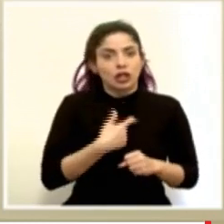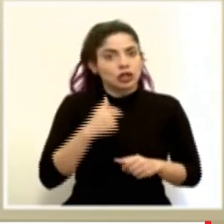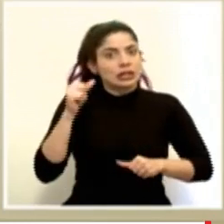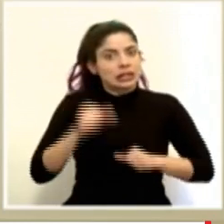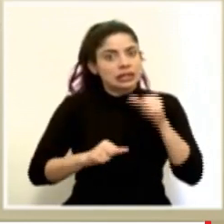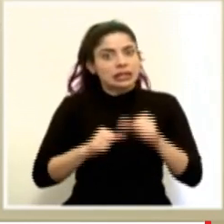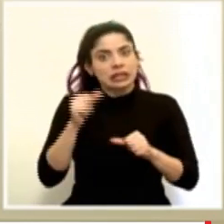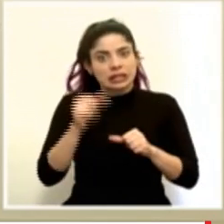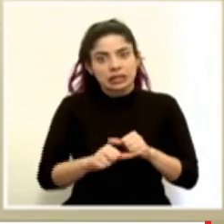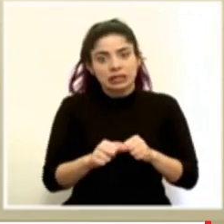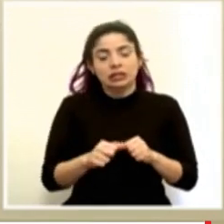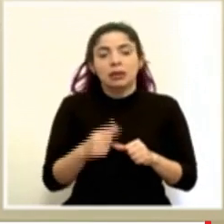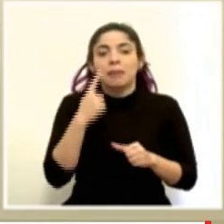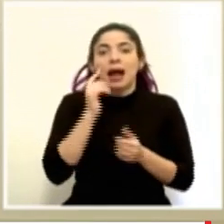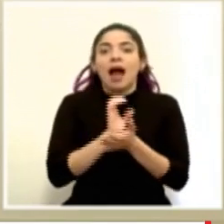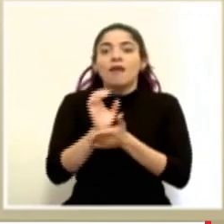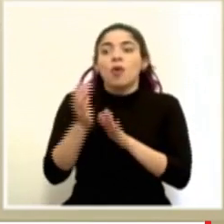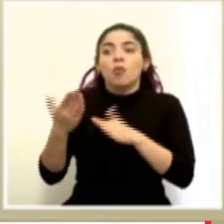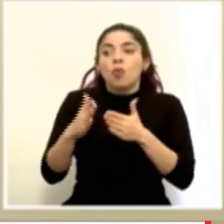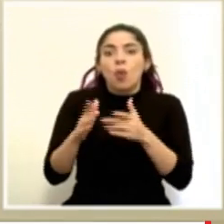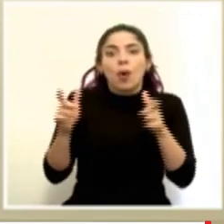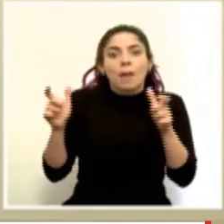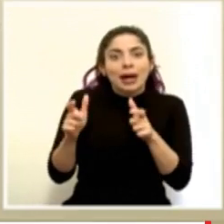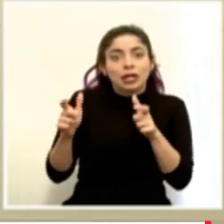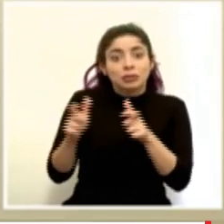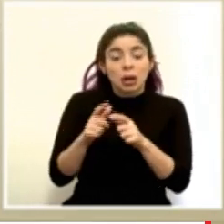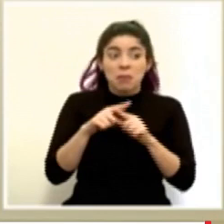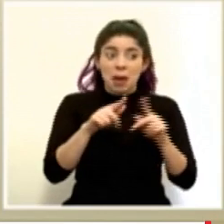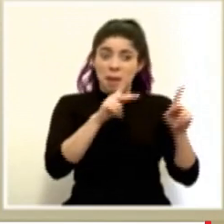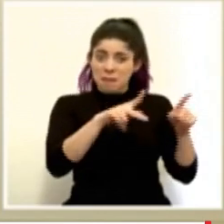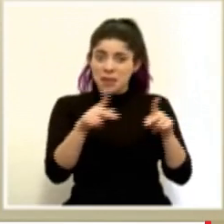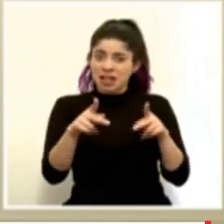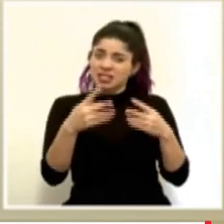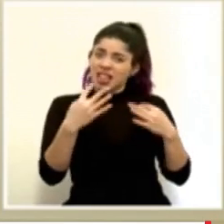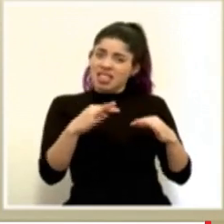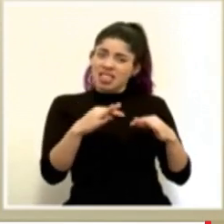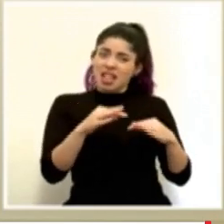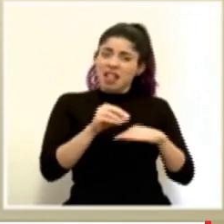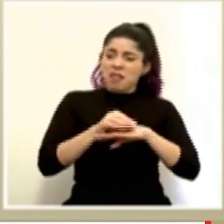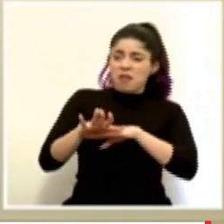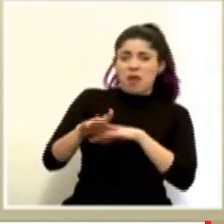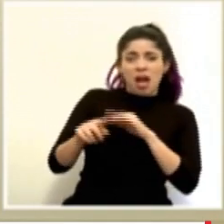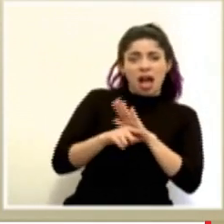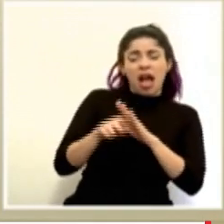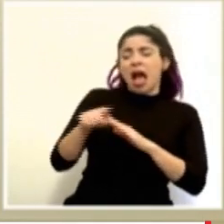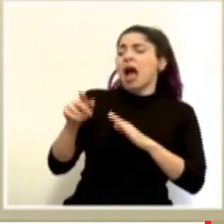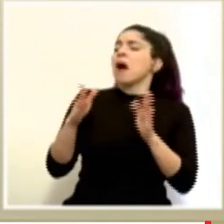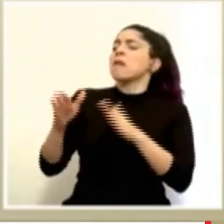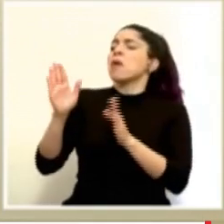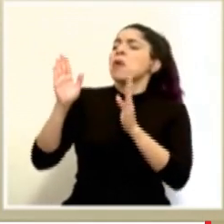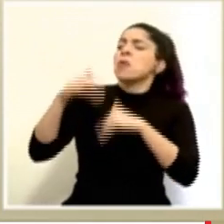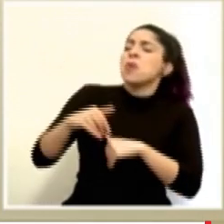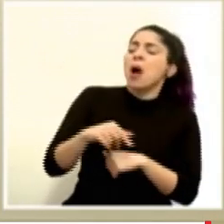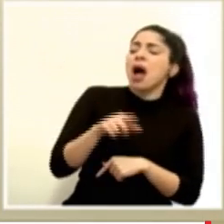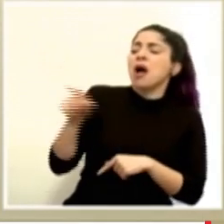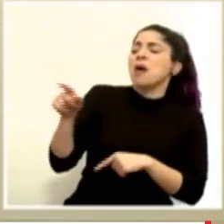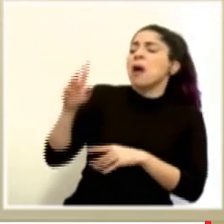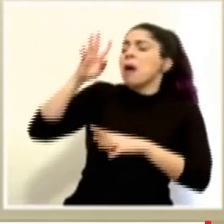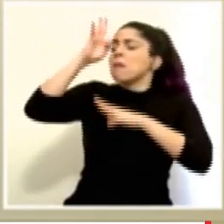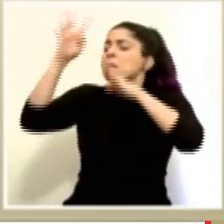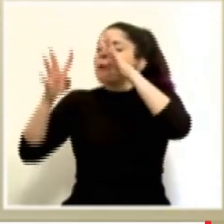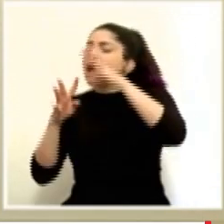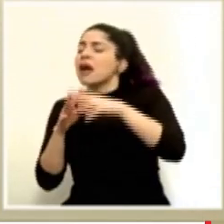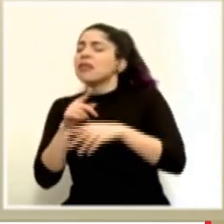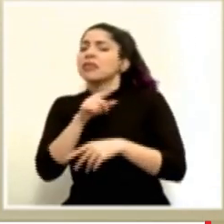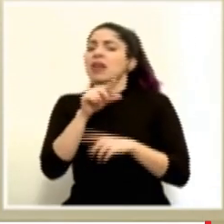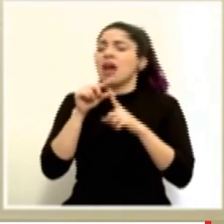que no hayan tantas muertes, pero en medio de esto, gente que quiera desestabilizar, que quiera decir que es que no hay organización, que es que aquí todo lo estamos